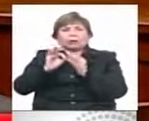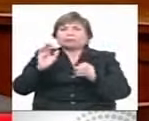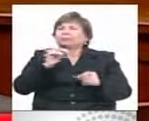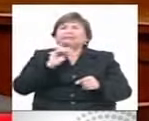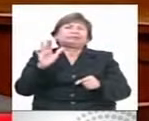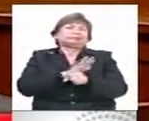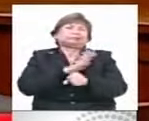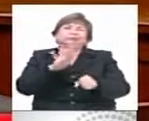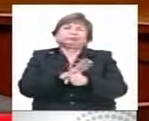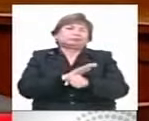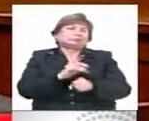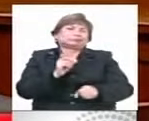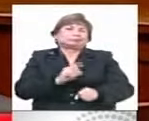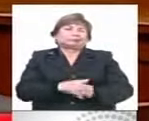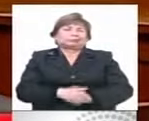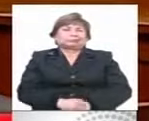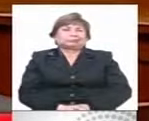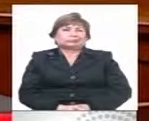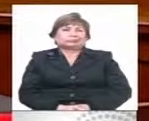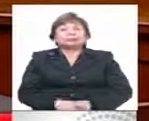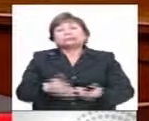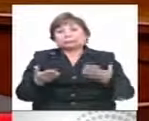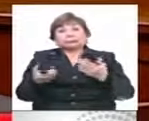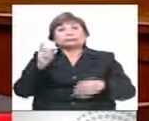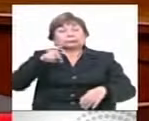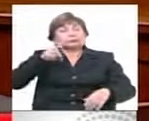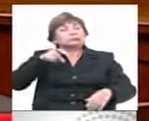insuficientes. Quiero poner énfasis en que